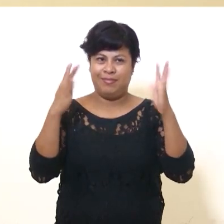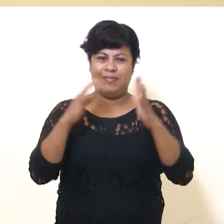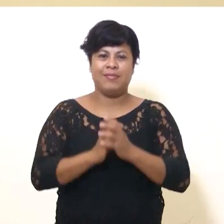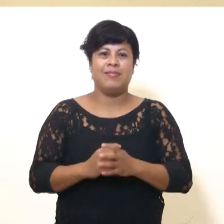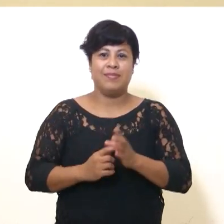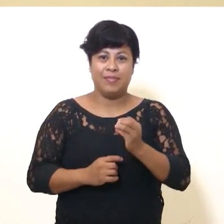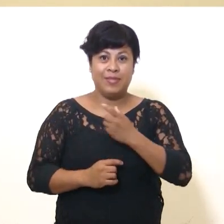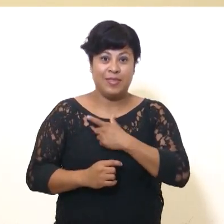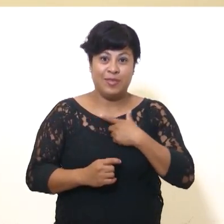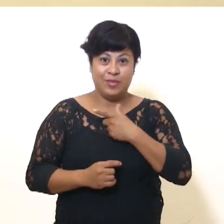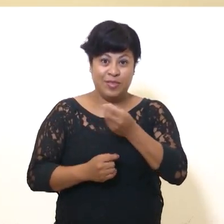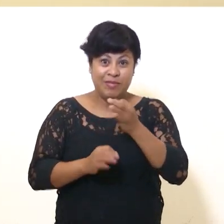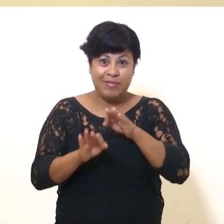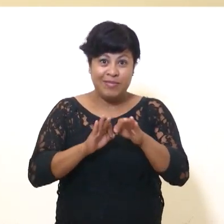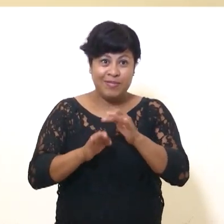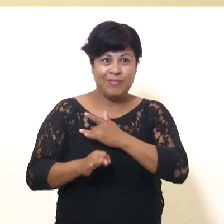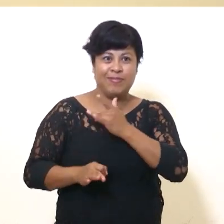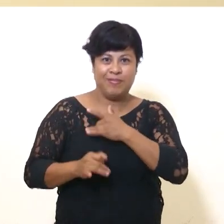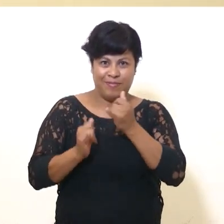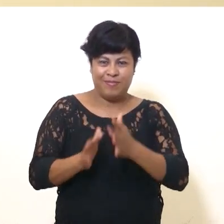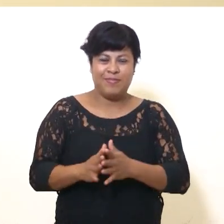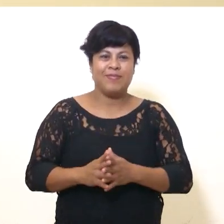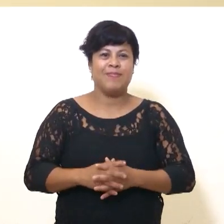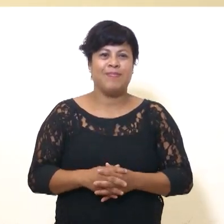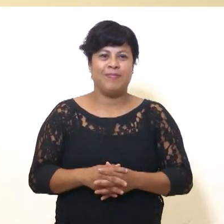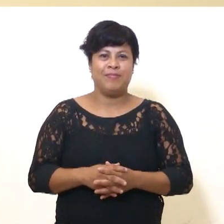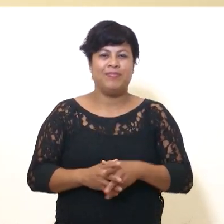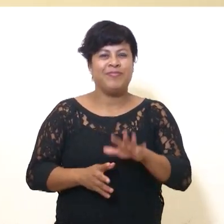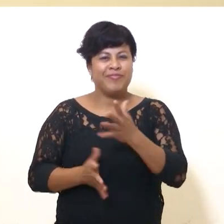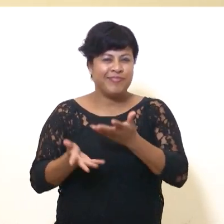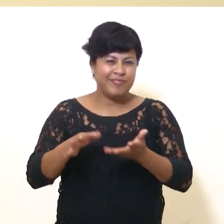sí! ¡Bravo! ¿Les costó trabajo?